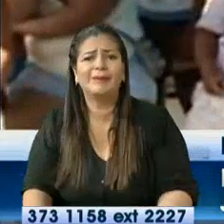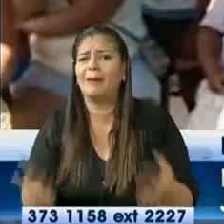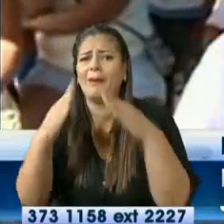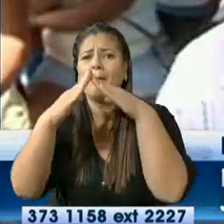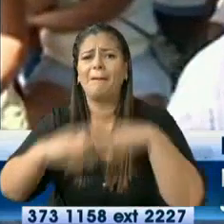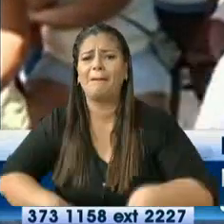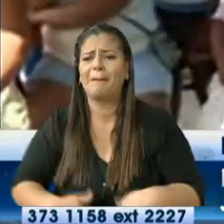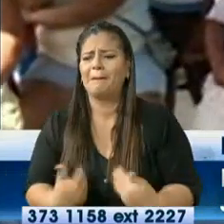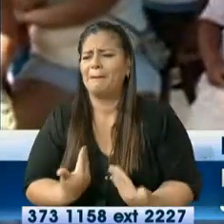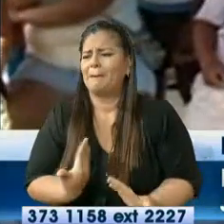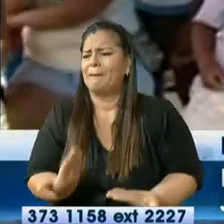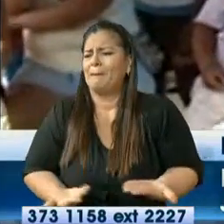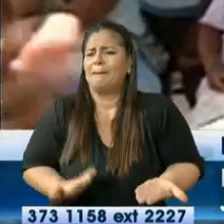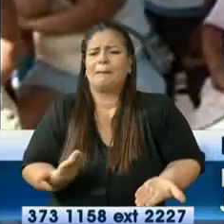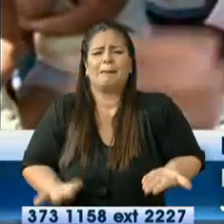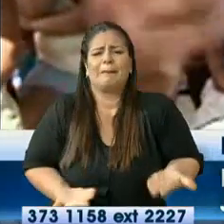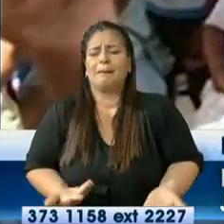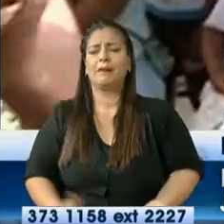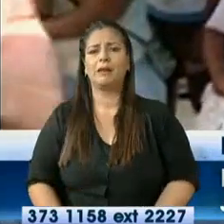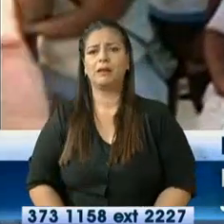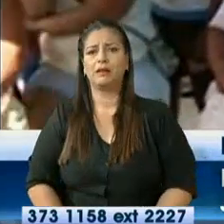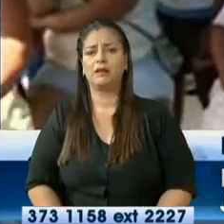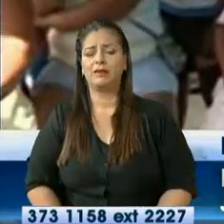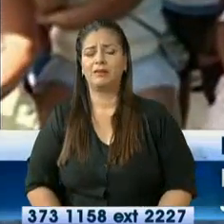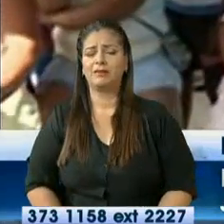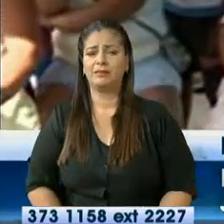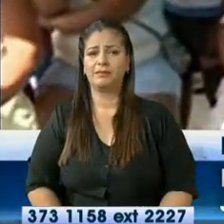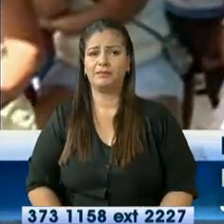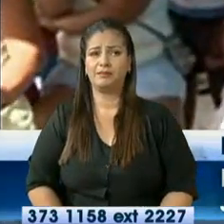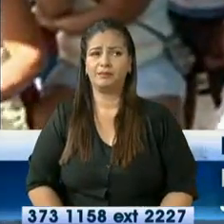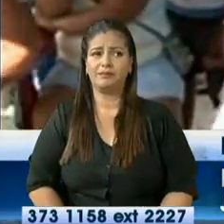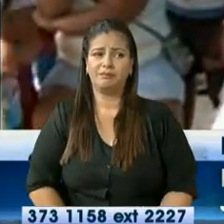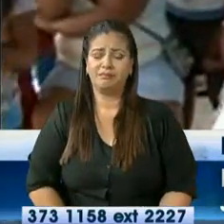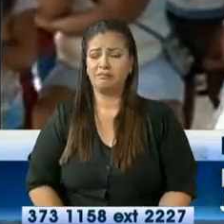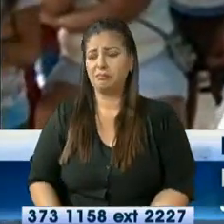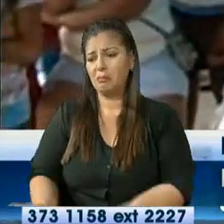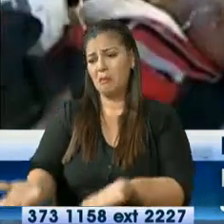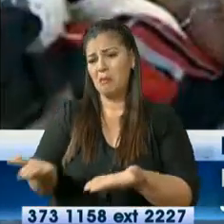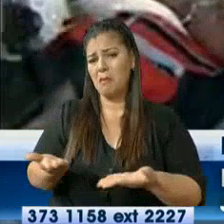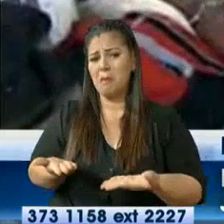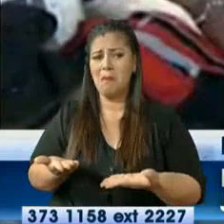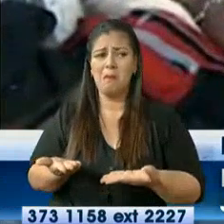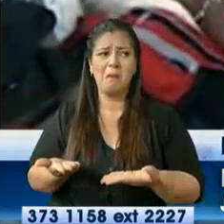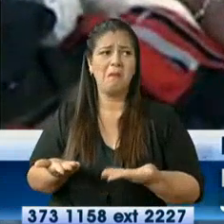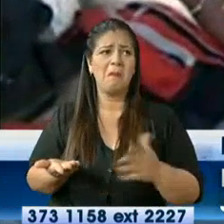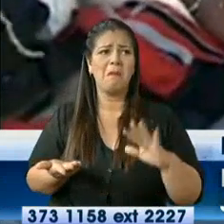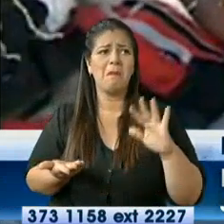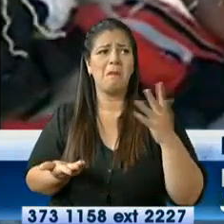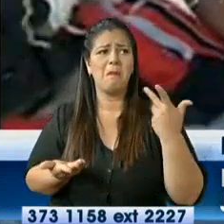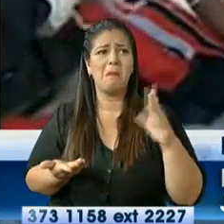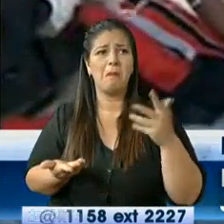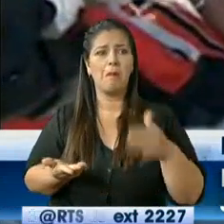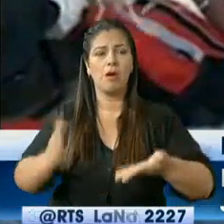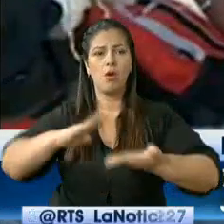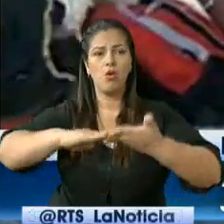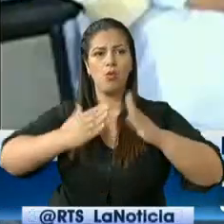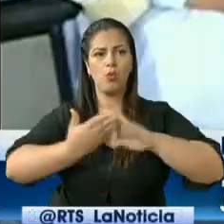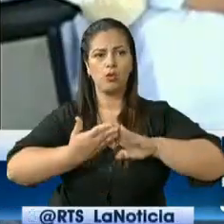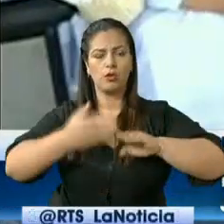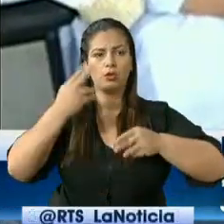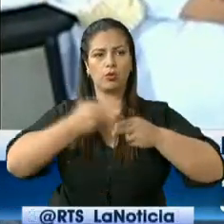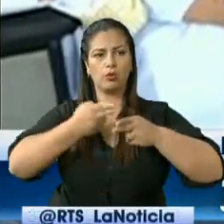llega agua, no los llega por lo menos algo, cualquier cosita, no los llega nada aquí. Ellos son de la comunidad Don Juan,